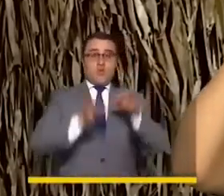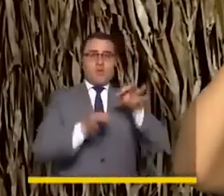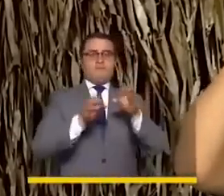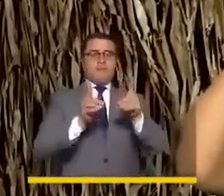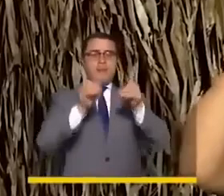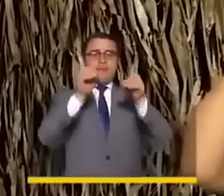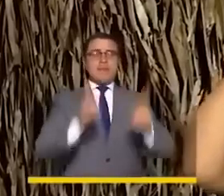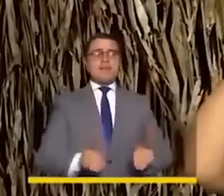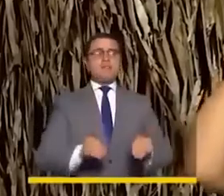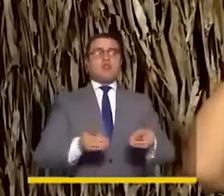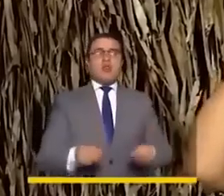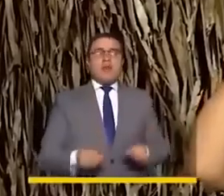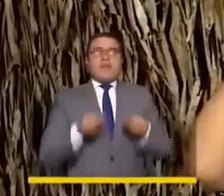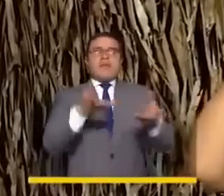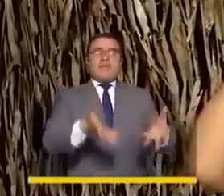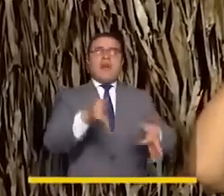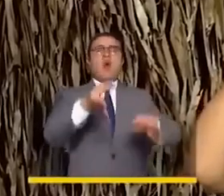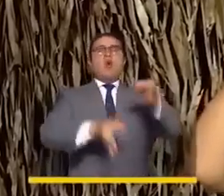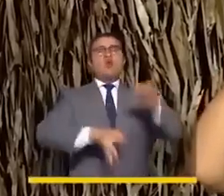justicia